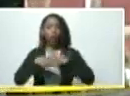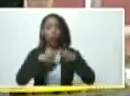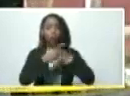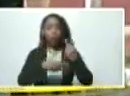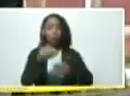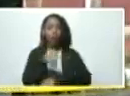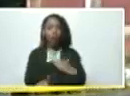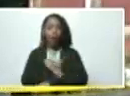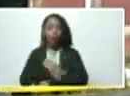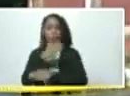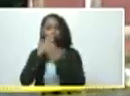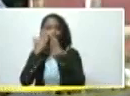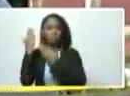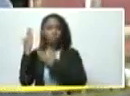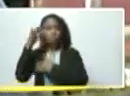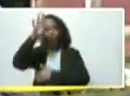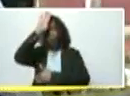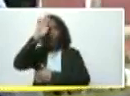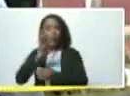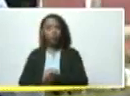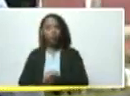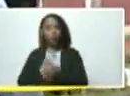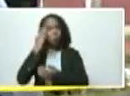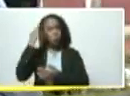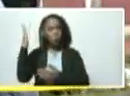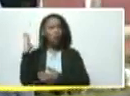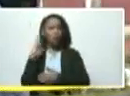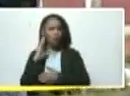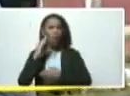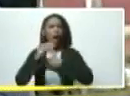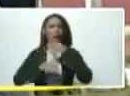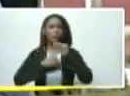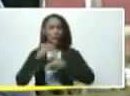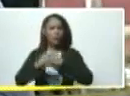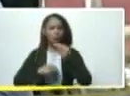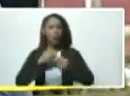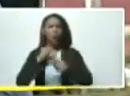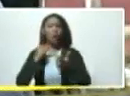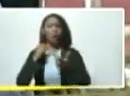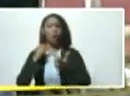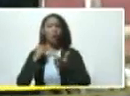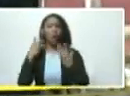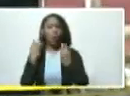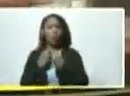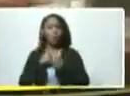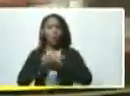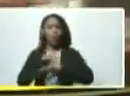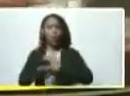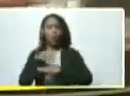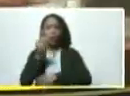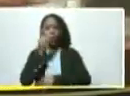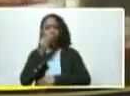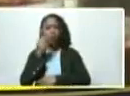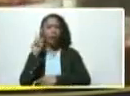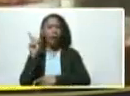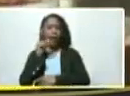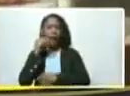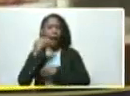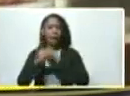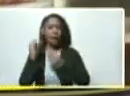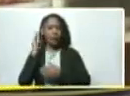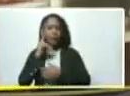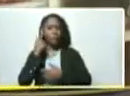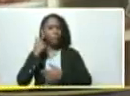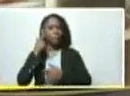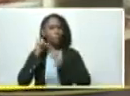muchachos de La Vega allí. Es decir, sueños que se han venido concretando y que el compañero Tellería ha venido armonizando y haciéndole seguimiento